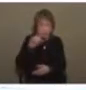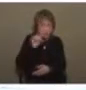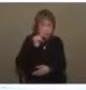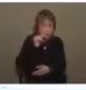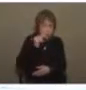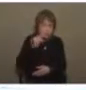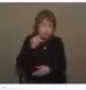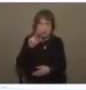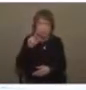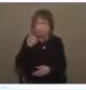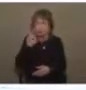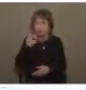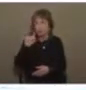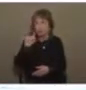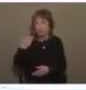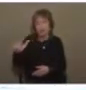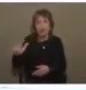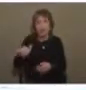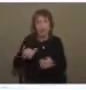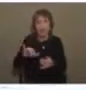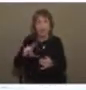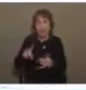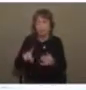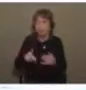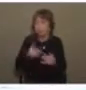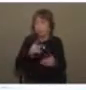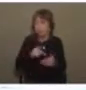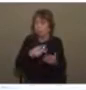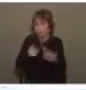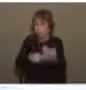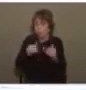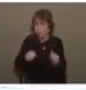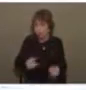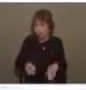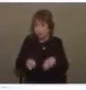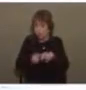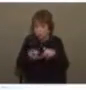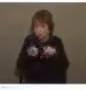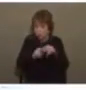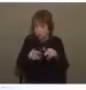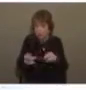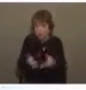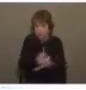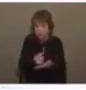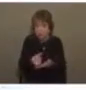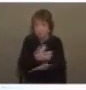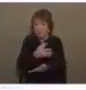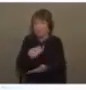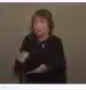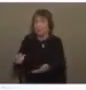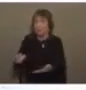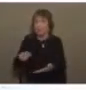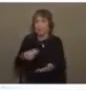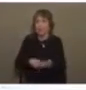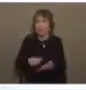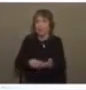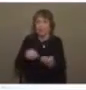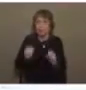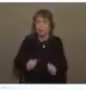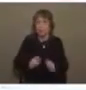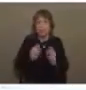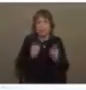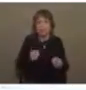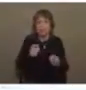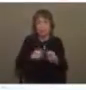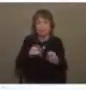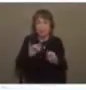de ingreso que se requiere para cualificar en el programa y se puede aumentar la cantidad de dinero que se da en el programa. Y eso añade dinero